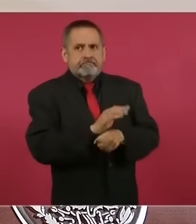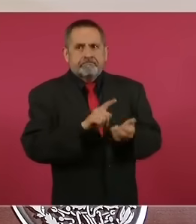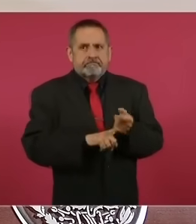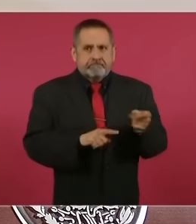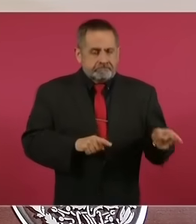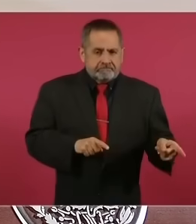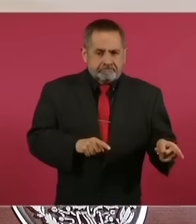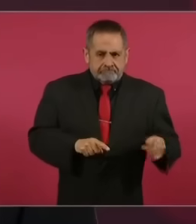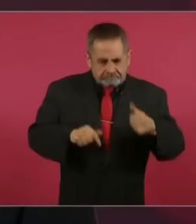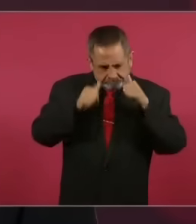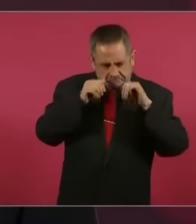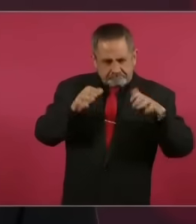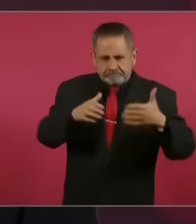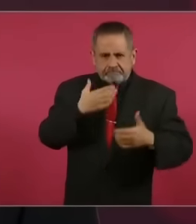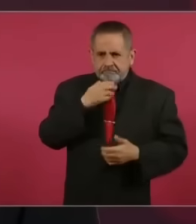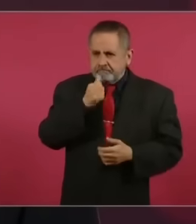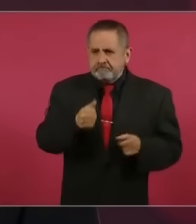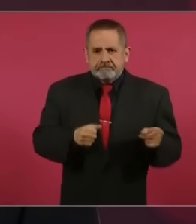se ocupe